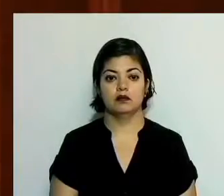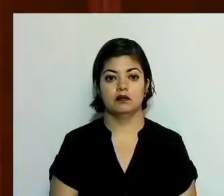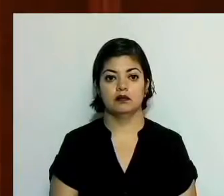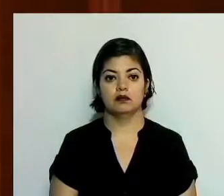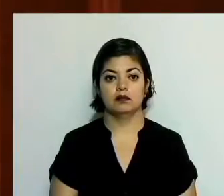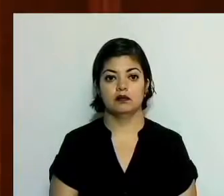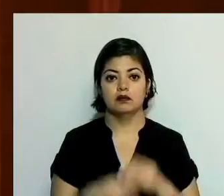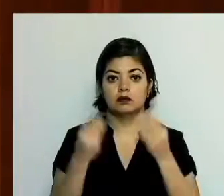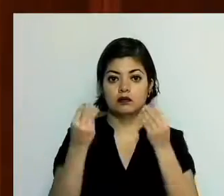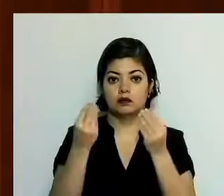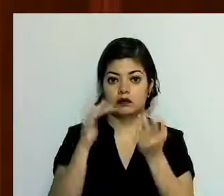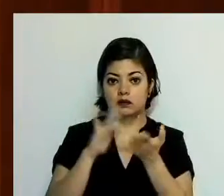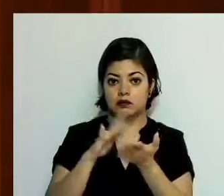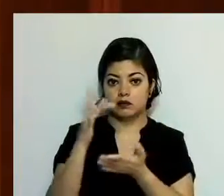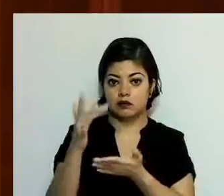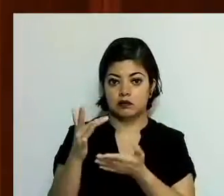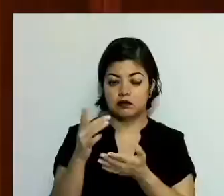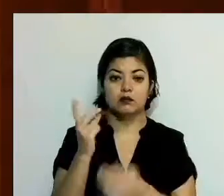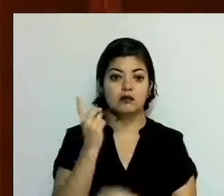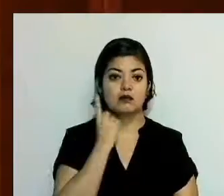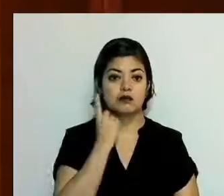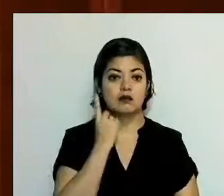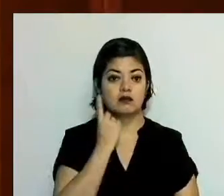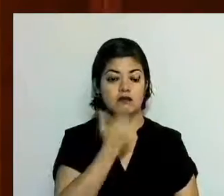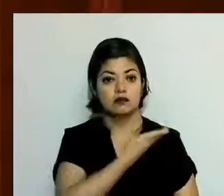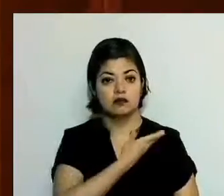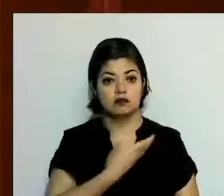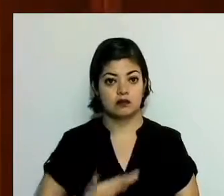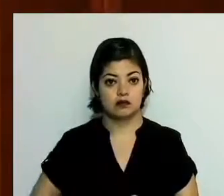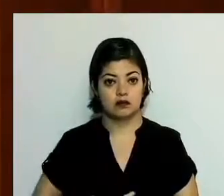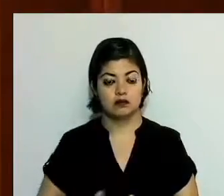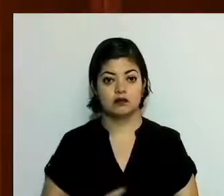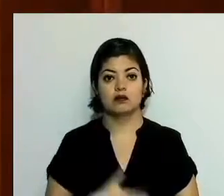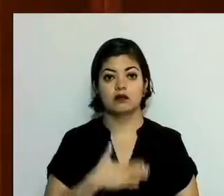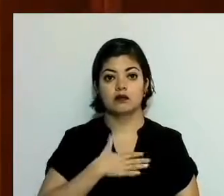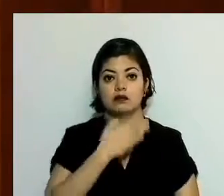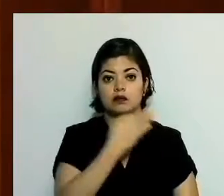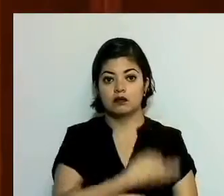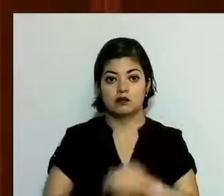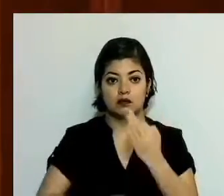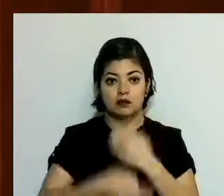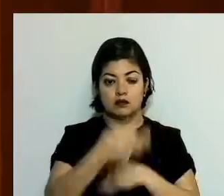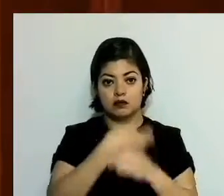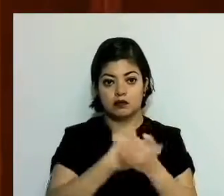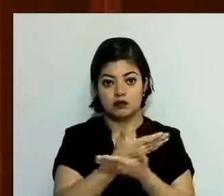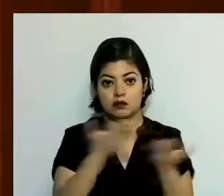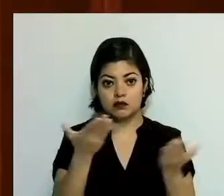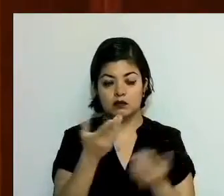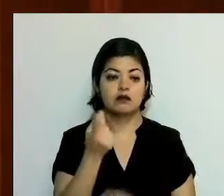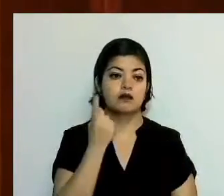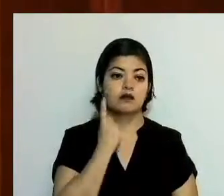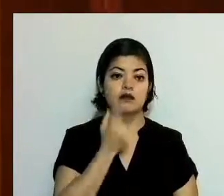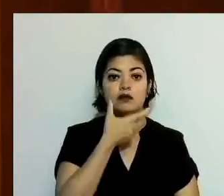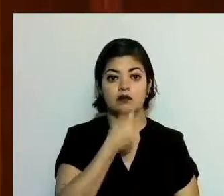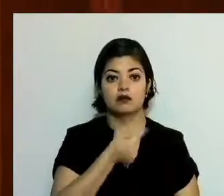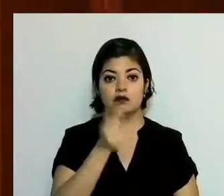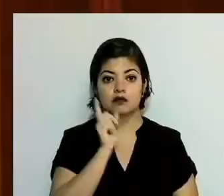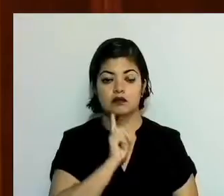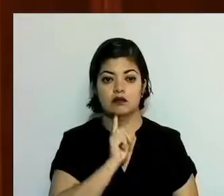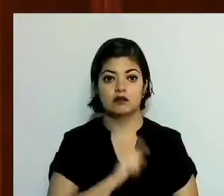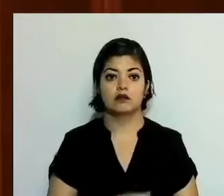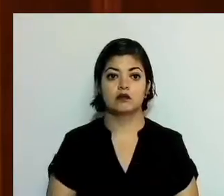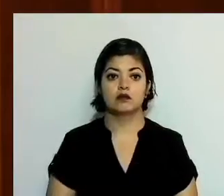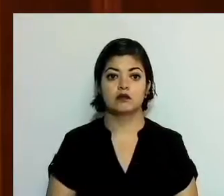Muchas gracias, diputado presidente. Buenas tardes a todas las diputadas y diputados.